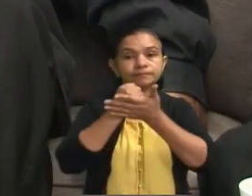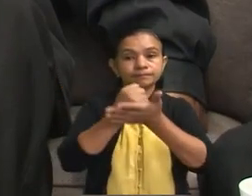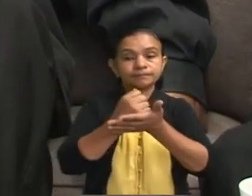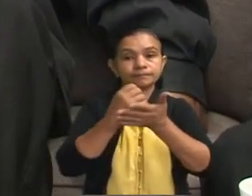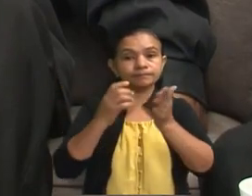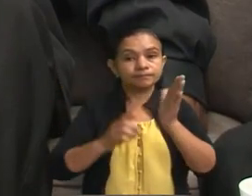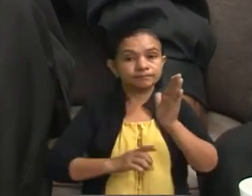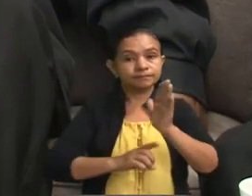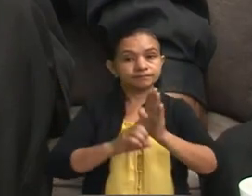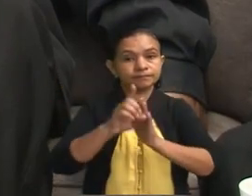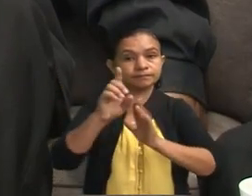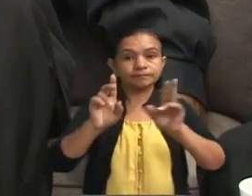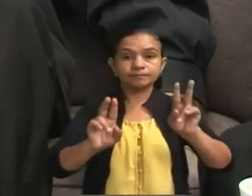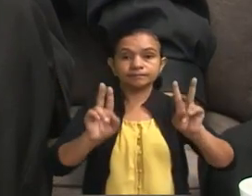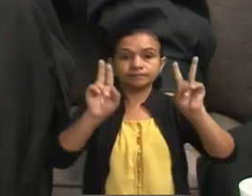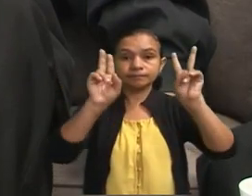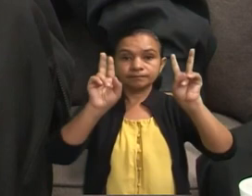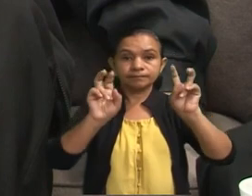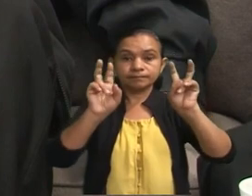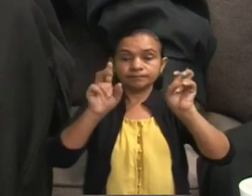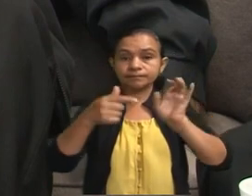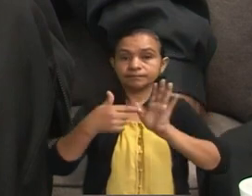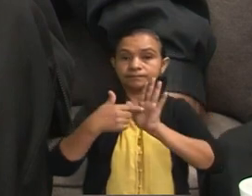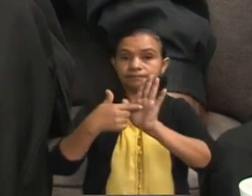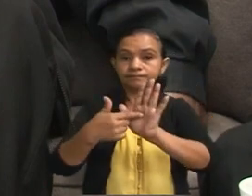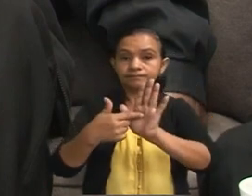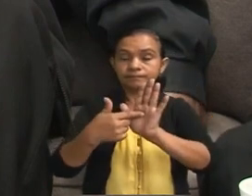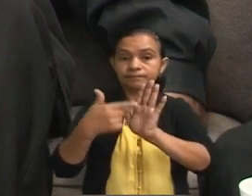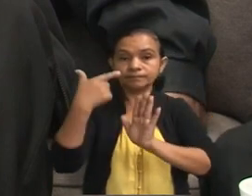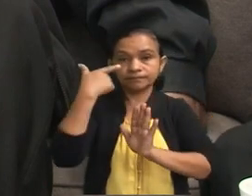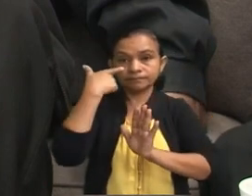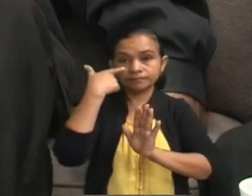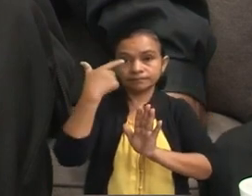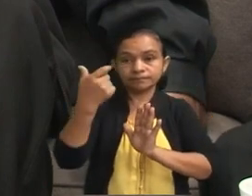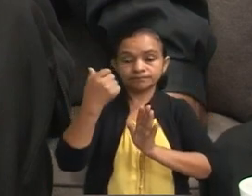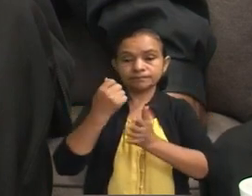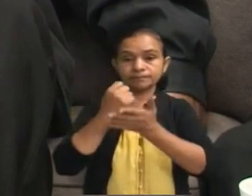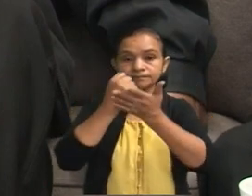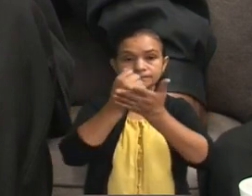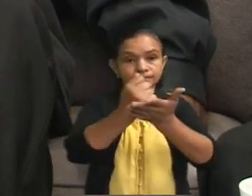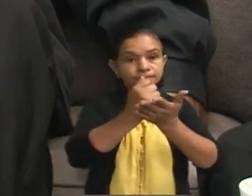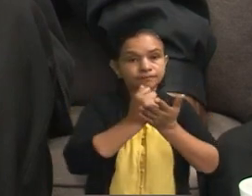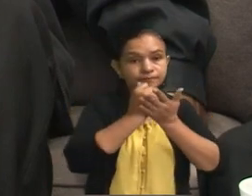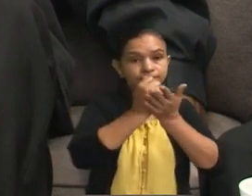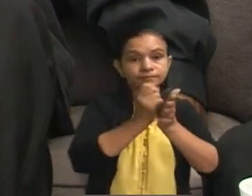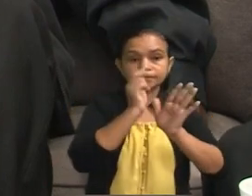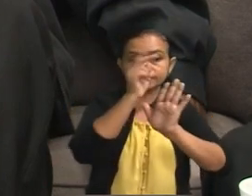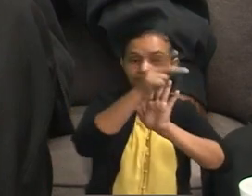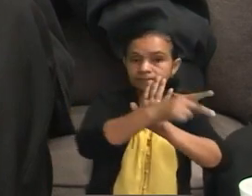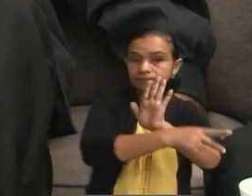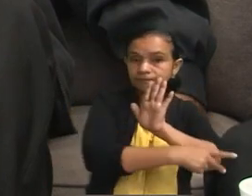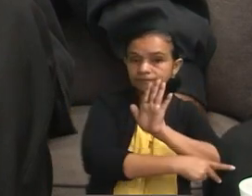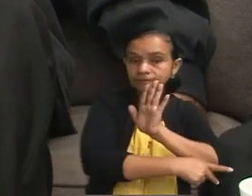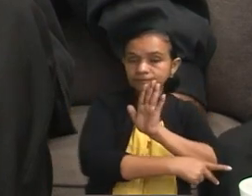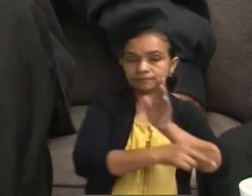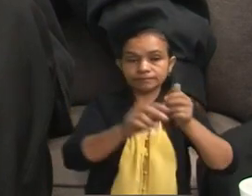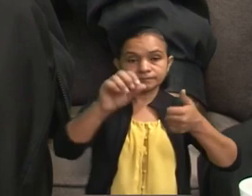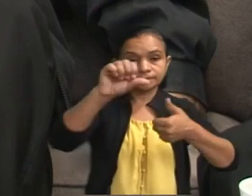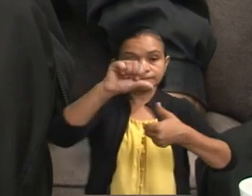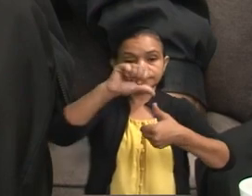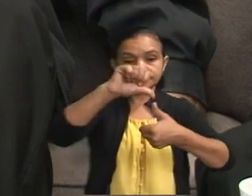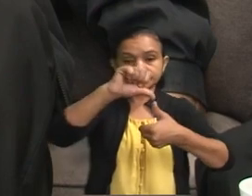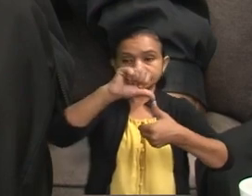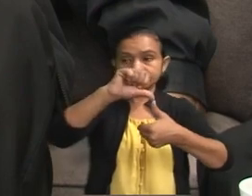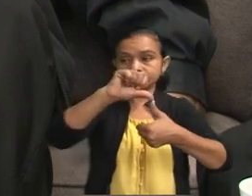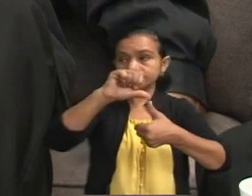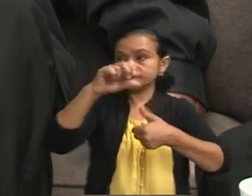digamos, en esquemas como, por ejemplo, lo que se conoce como la ayuda mutua. Tenemos protocolos a nivel centroamericano para